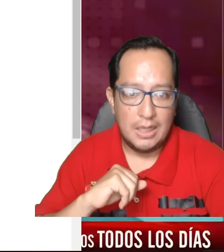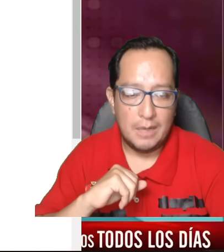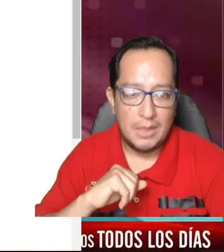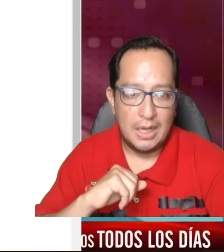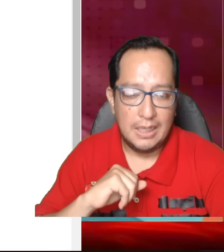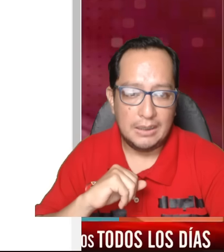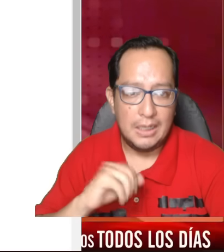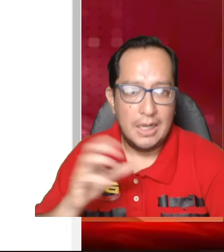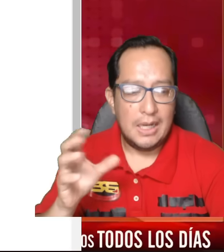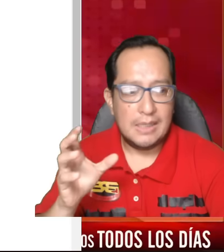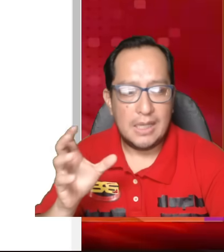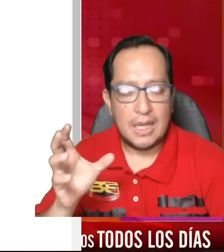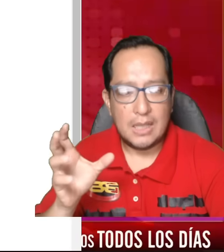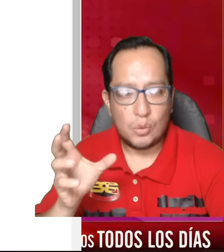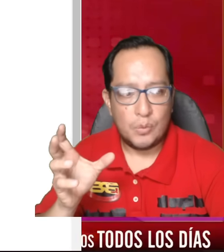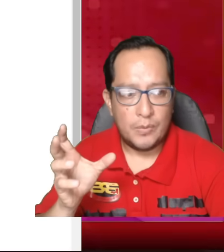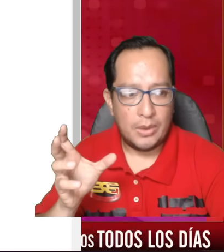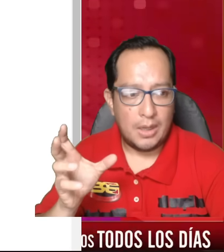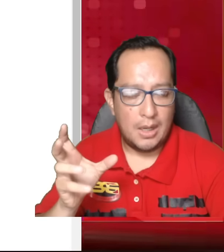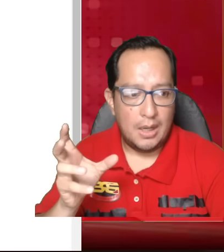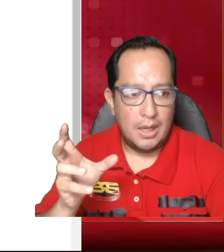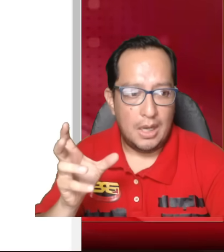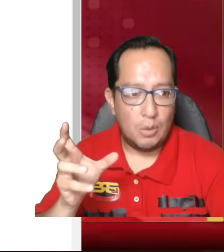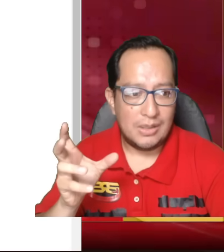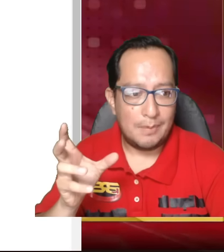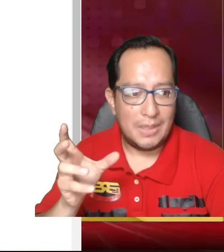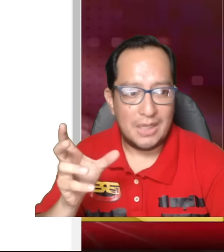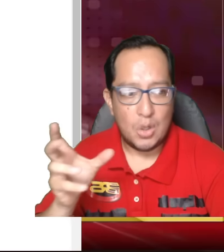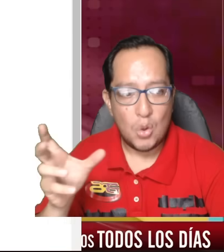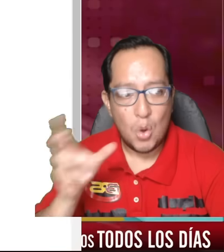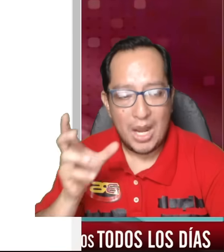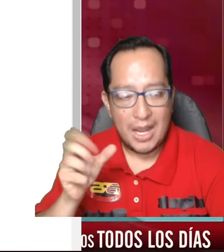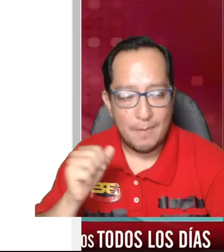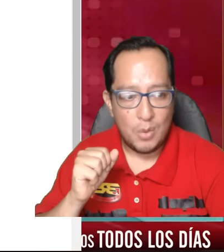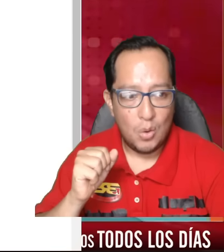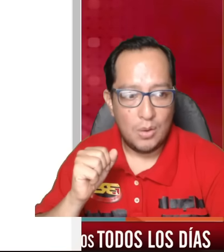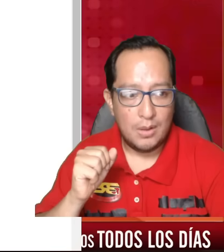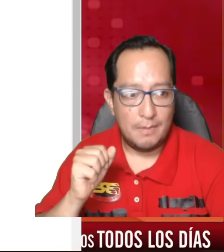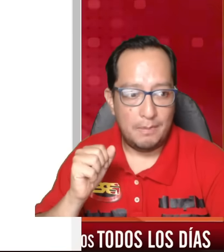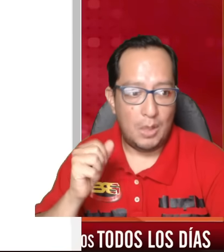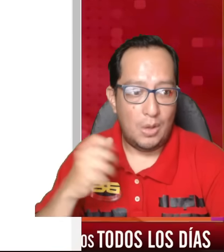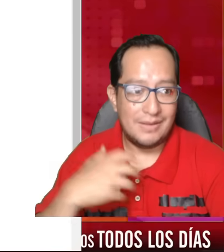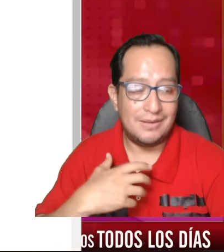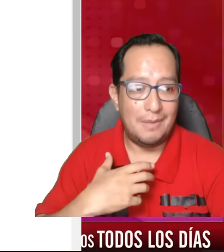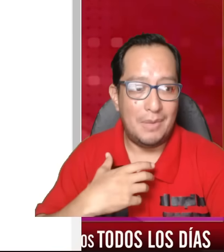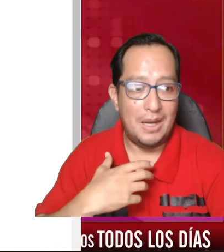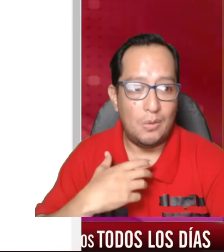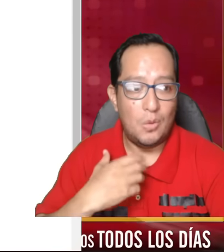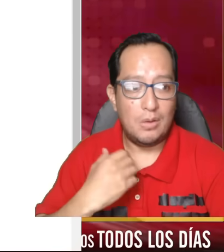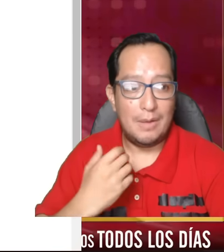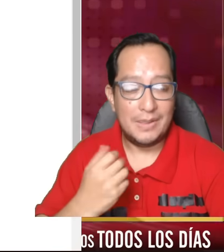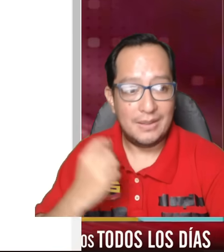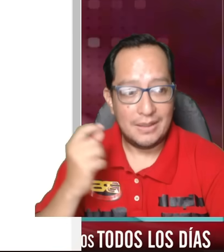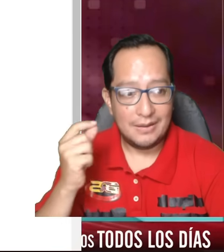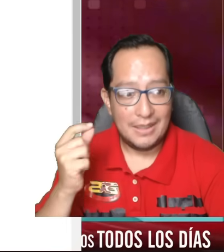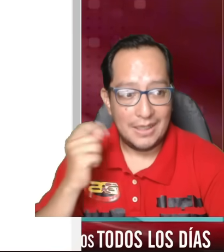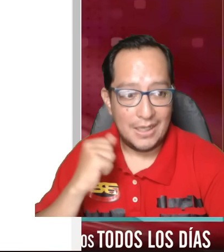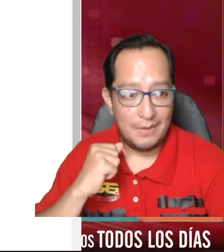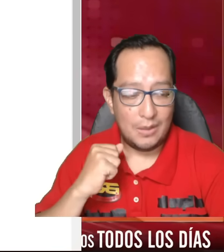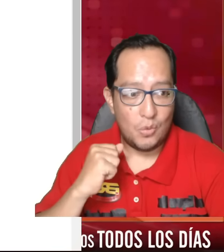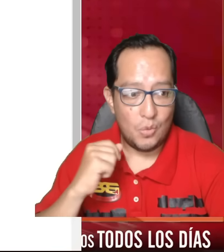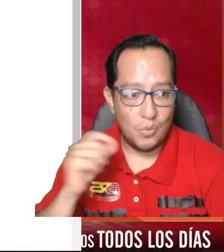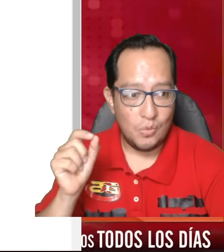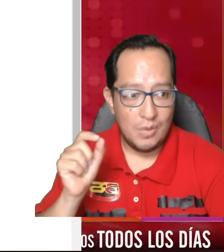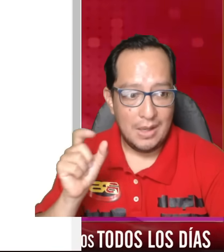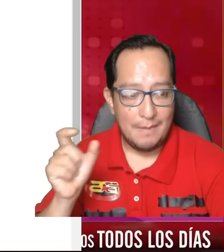nacional y cambien la letra? En este caso, Laura Zapata no la cambió, pero hasta para cuando la presentan tiene que